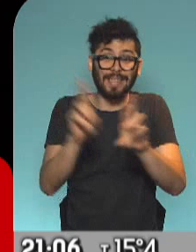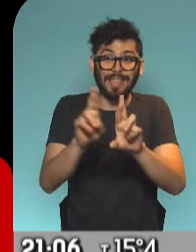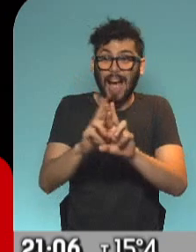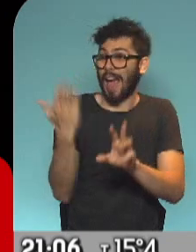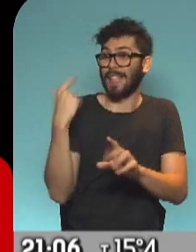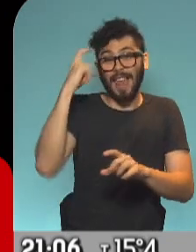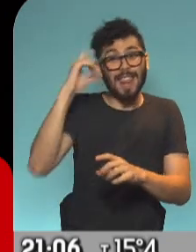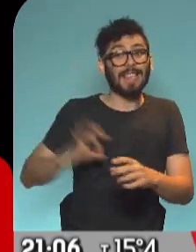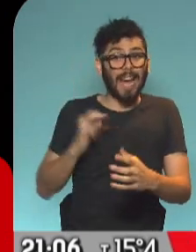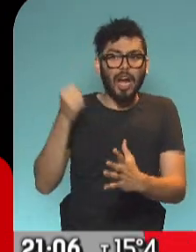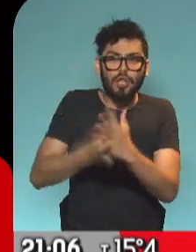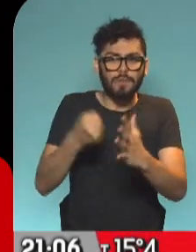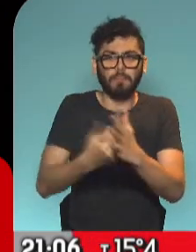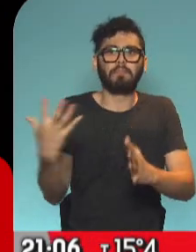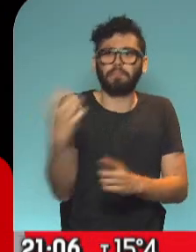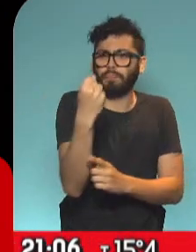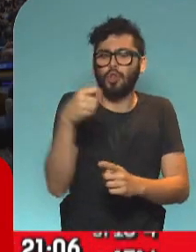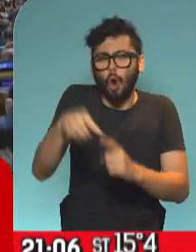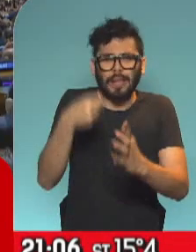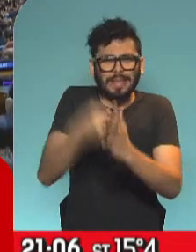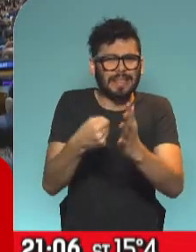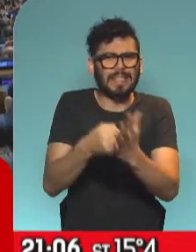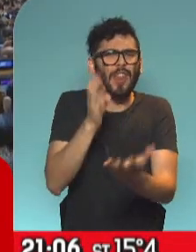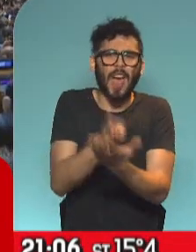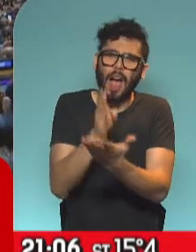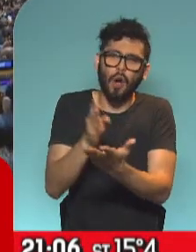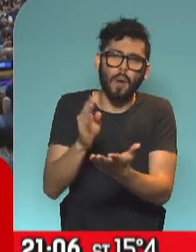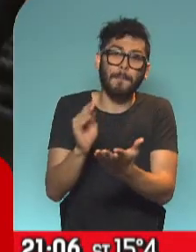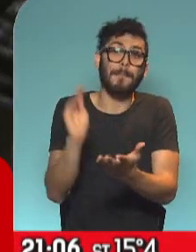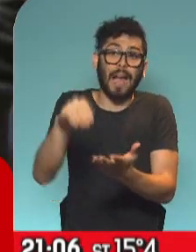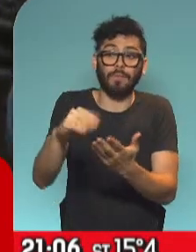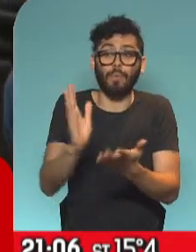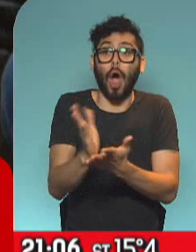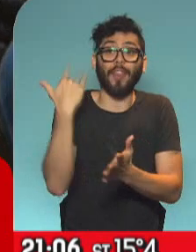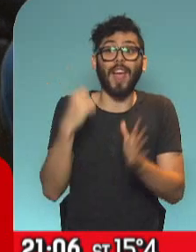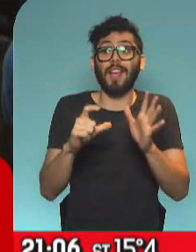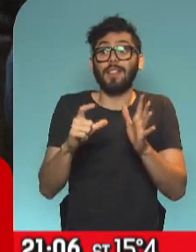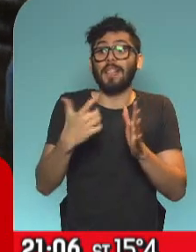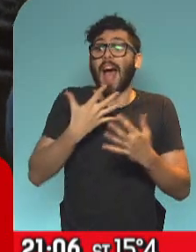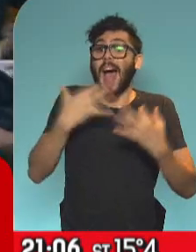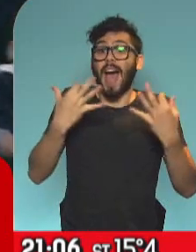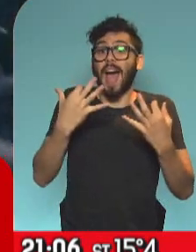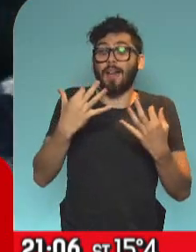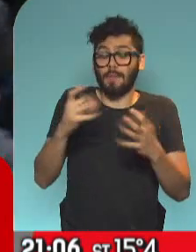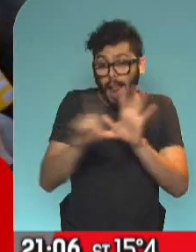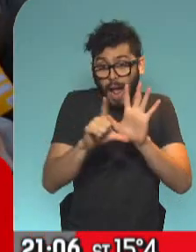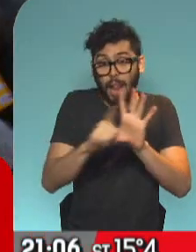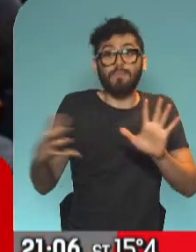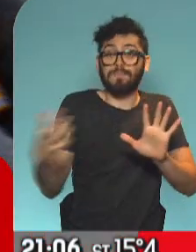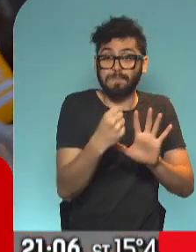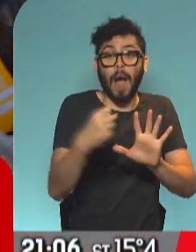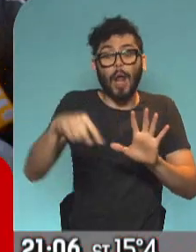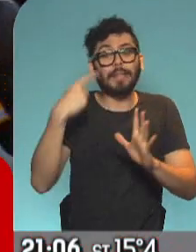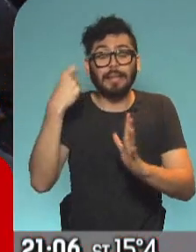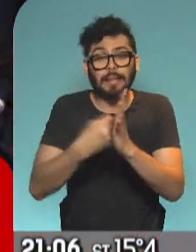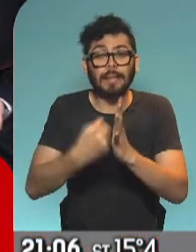por todos los derechos y la igualdad real, si fuimos por lo legal, ahora vamos por lo real, perdón, nos